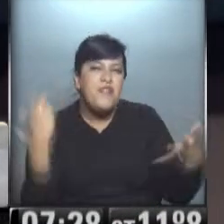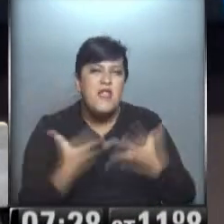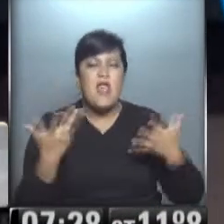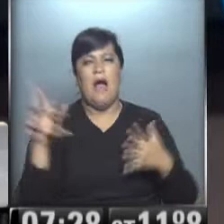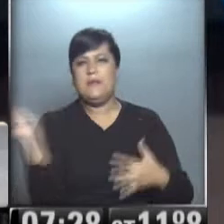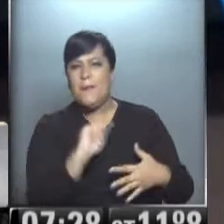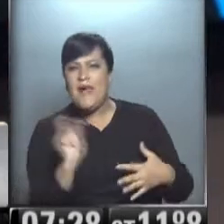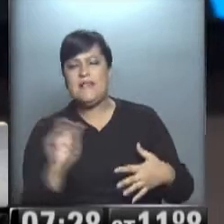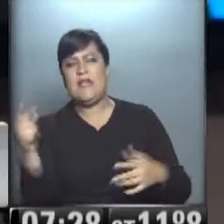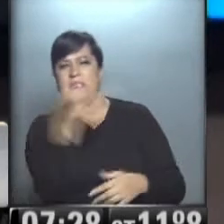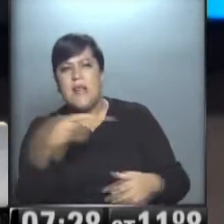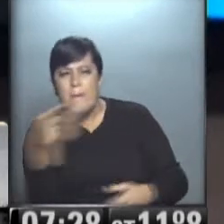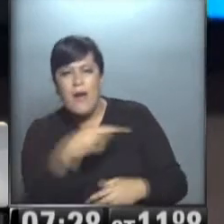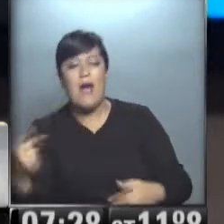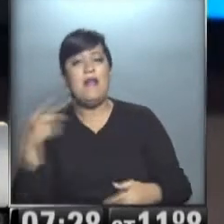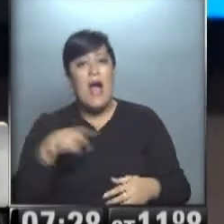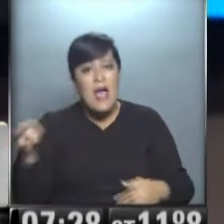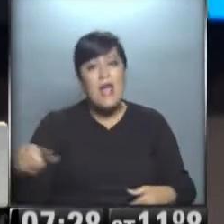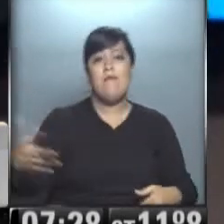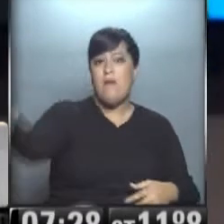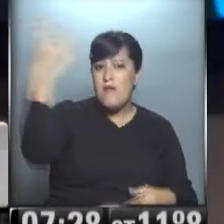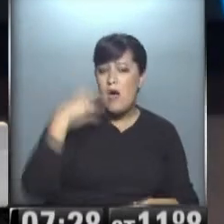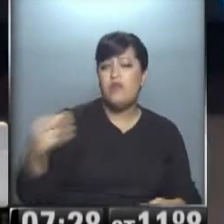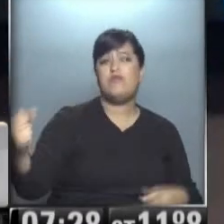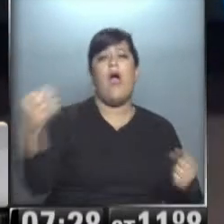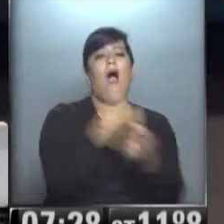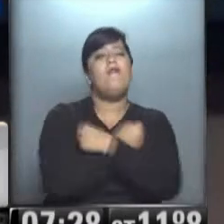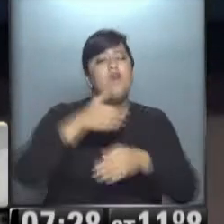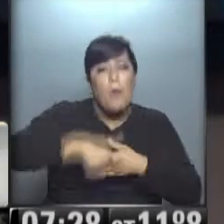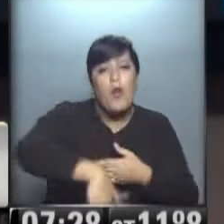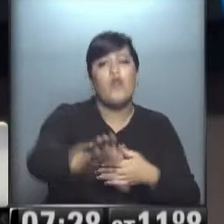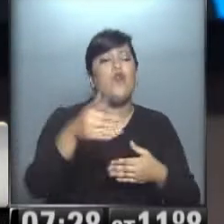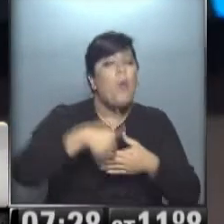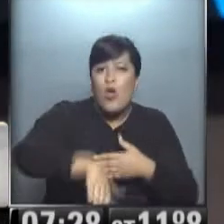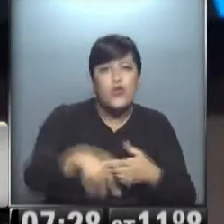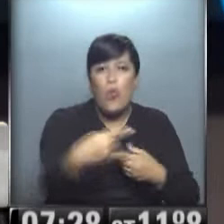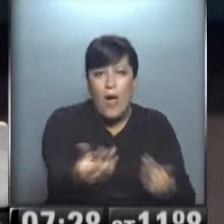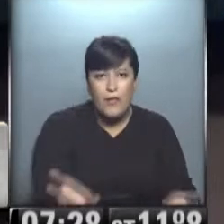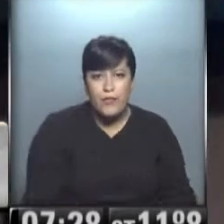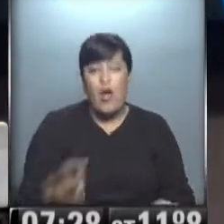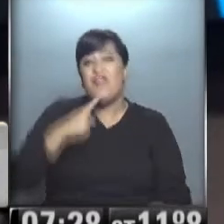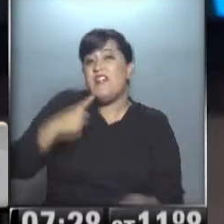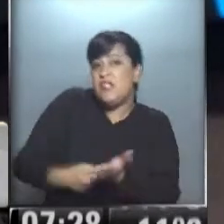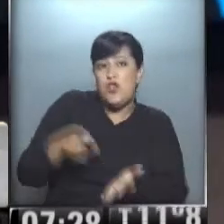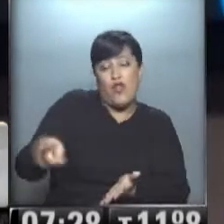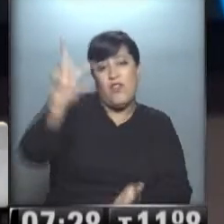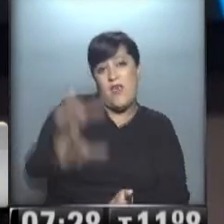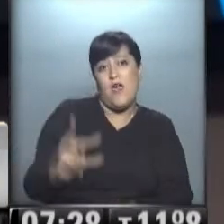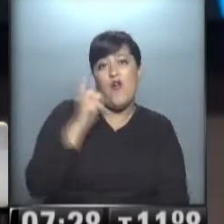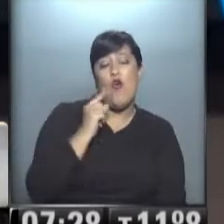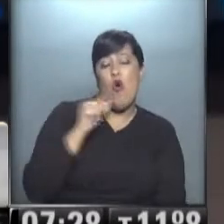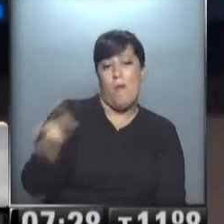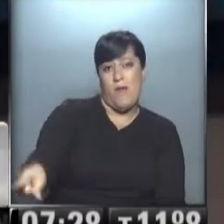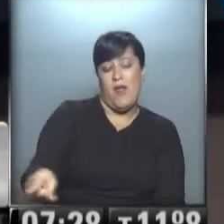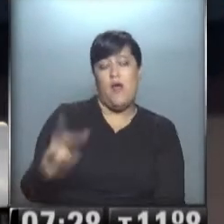estela dijo él me vino a buscar lo vamos a abrazar pronto cuando podría ser ese pronto ese pronto de la decisión cuando él